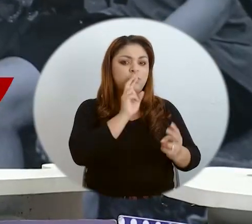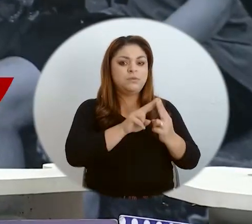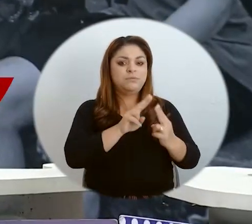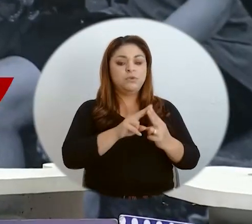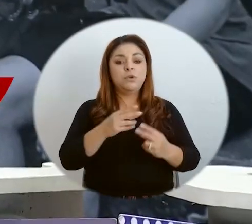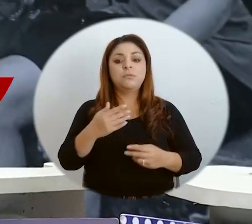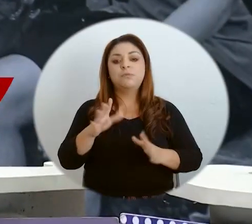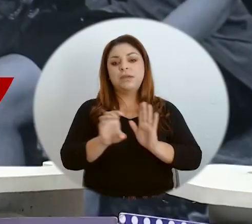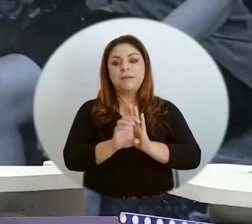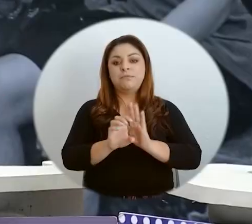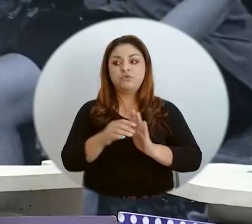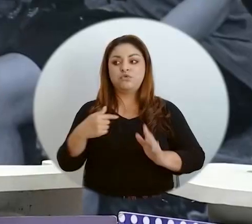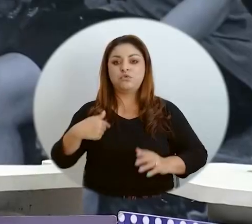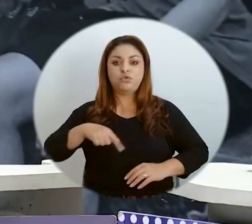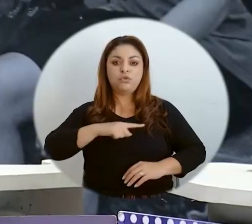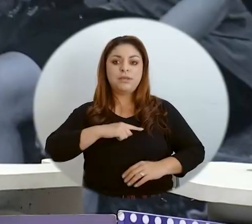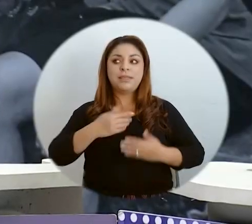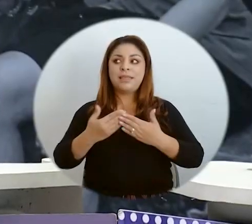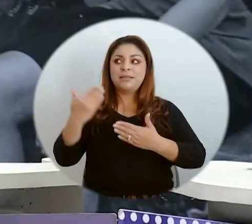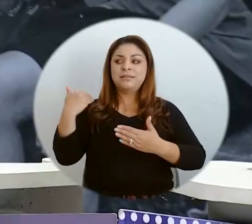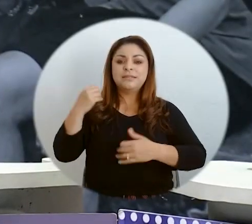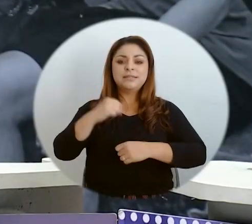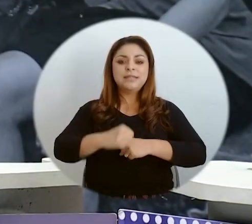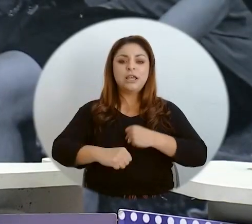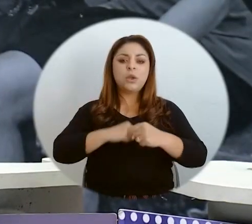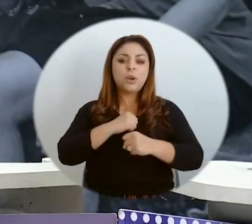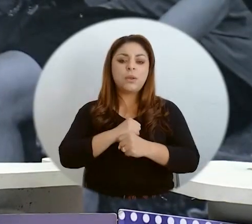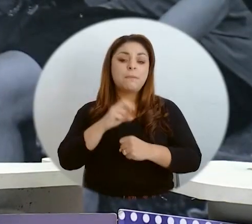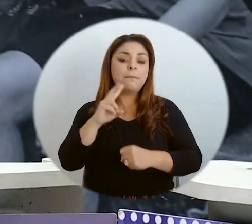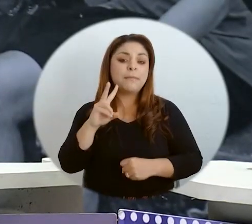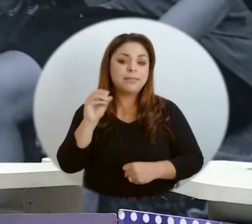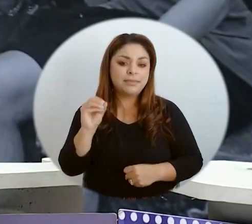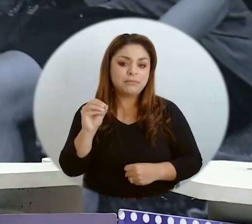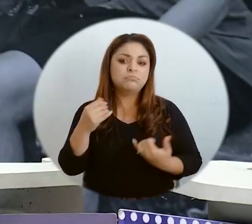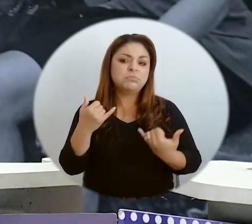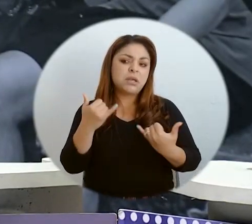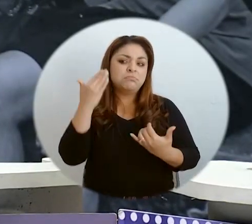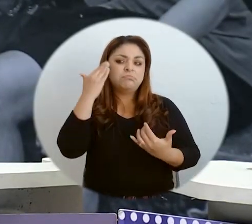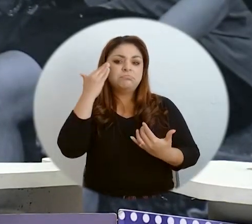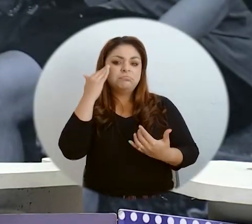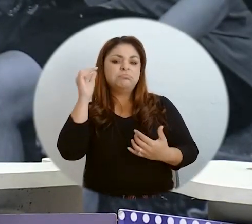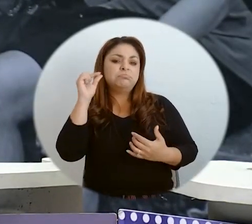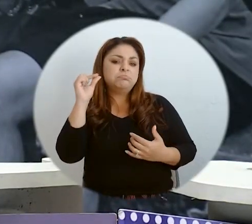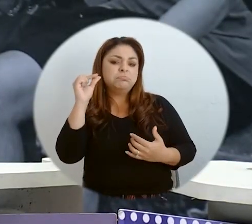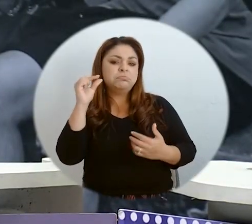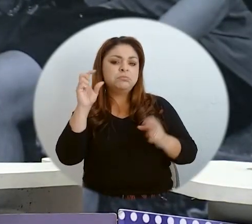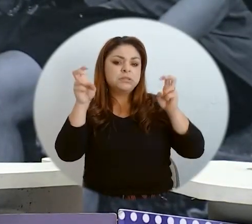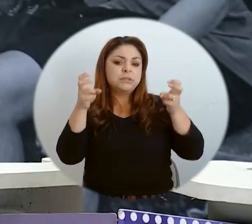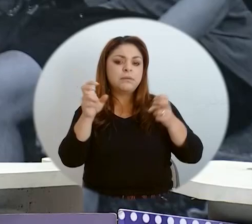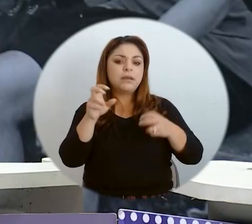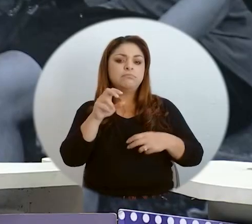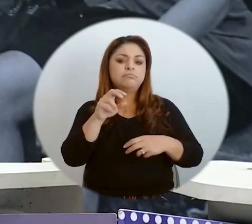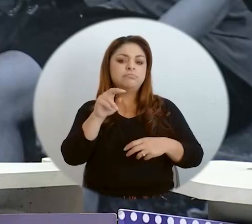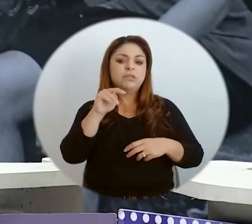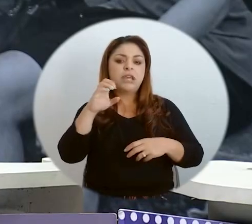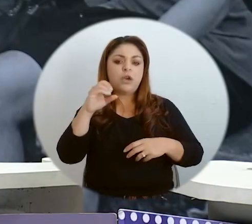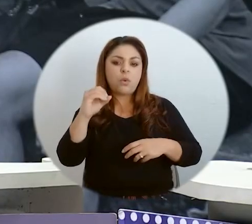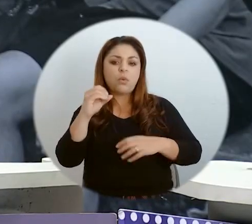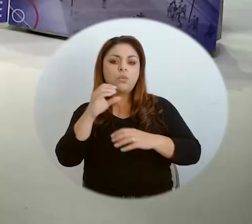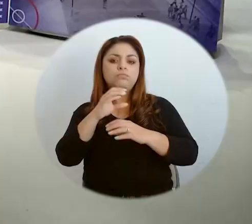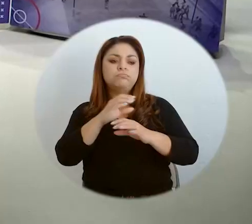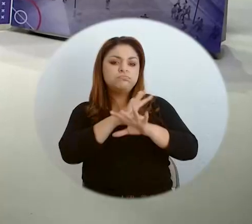XX, ya conocíamos un poco de este tema del conservadurismo. Ahora, ¿cómo podríamos caracterizar